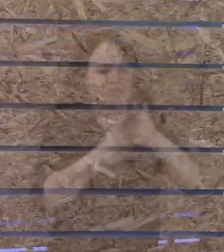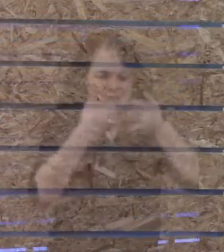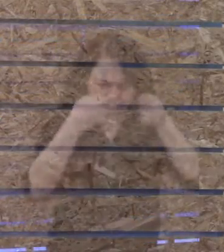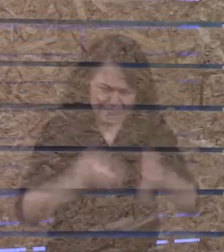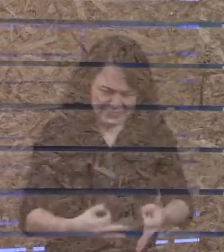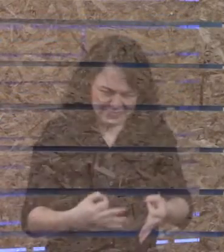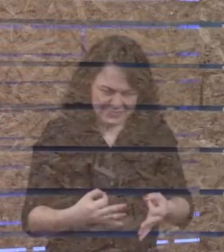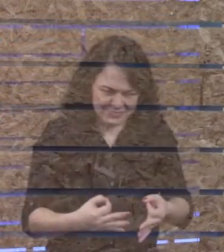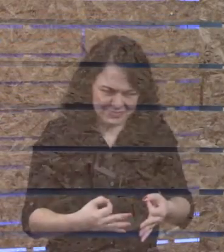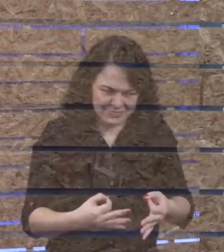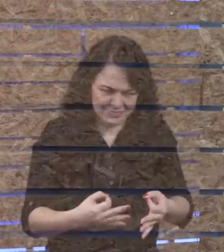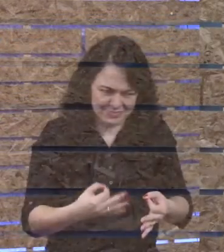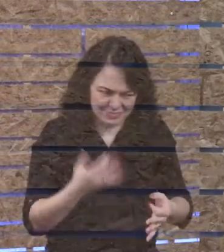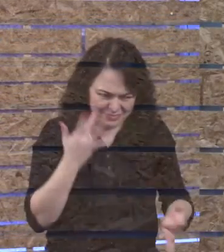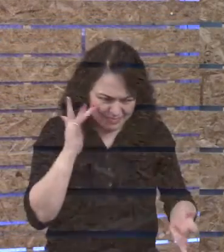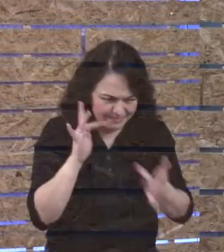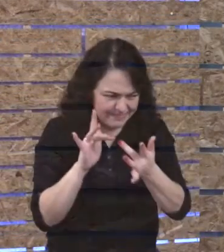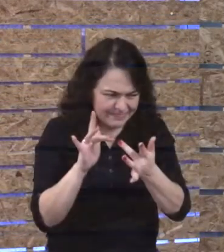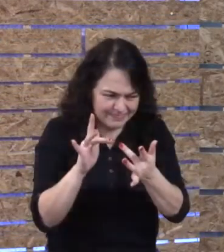conviene.